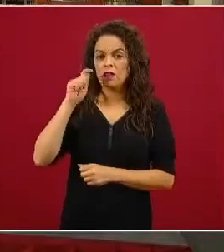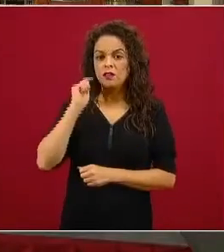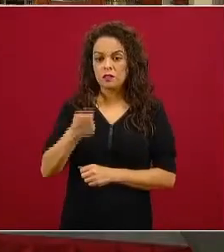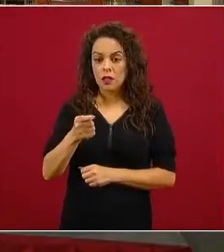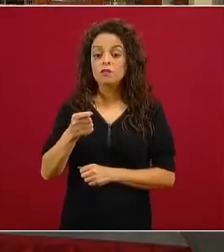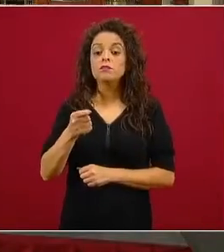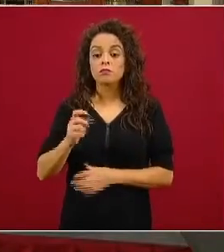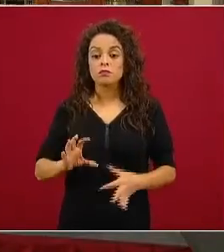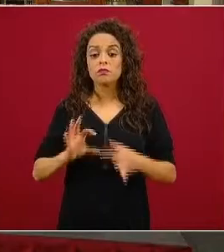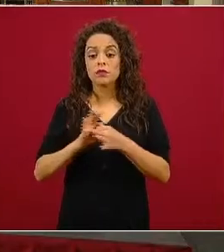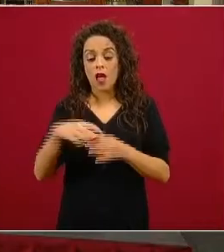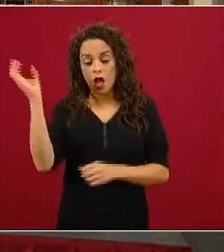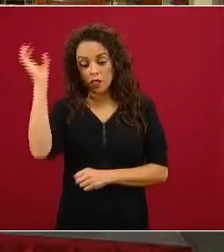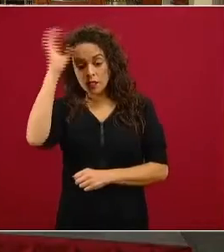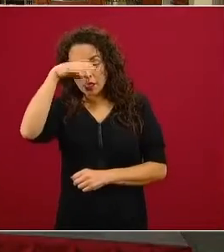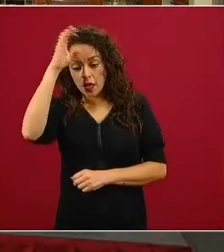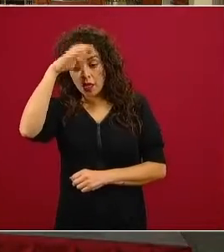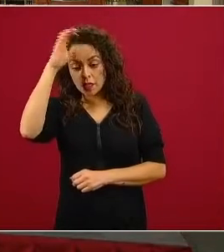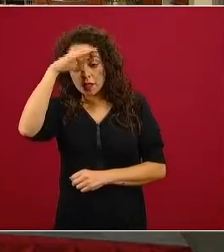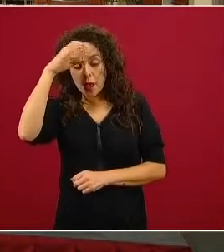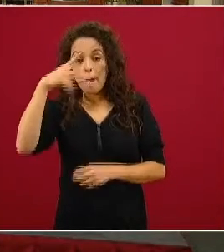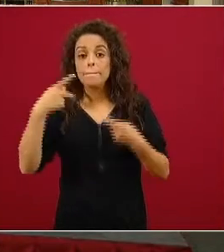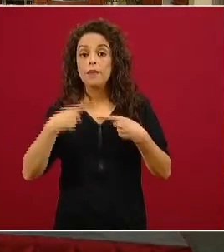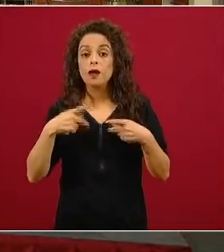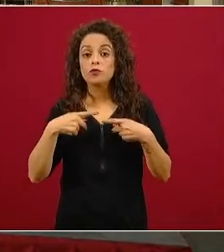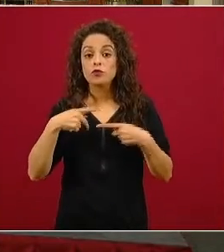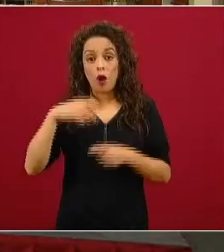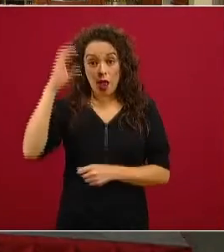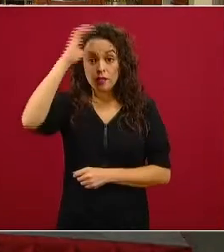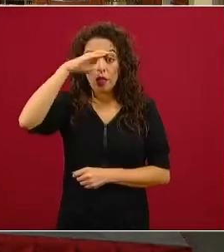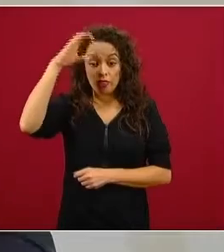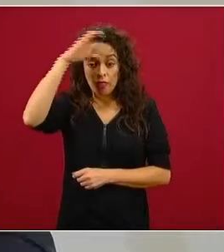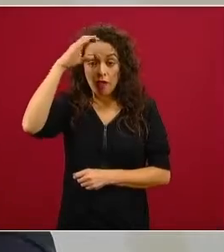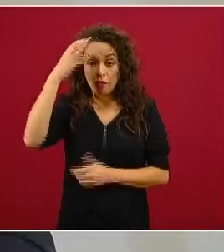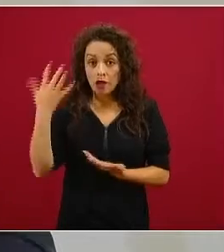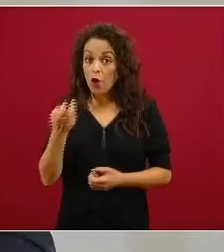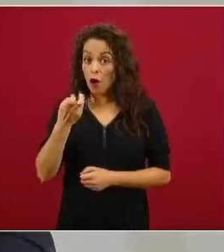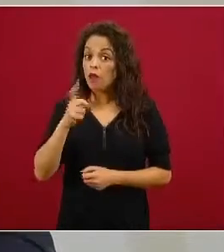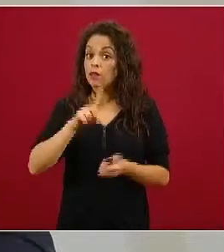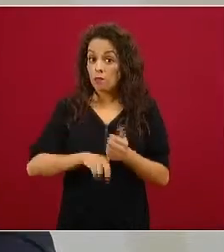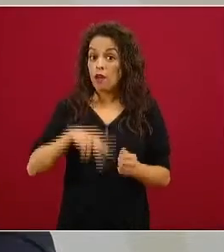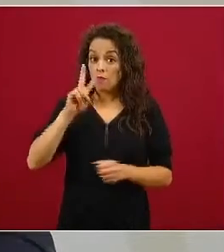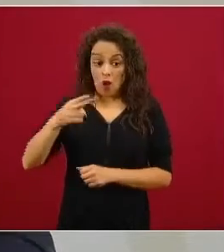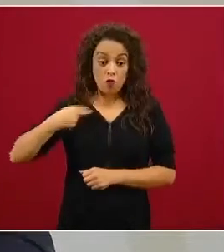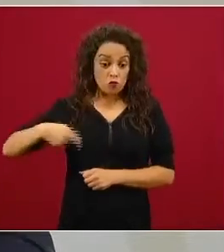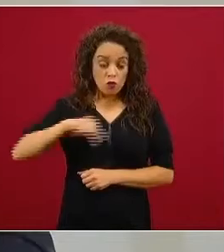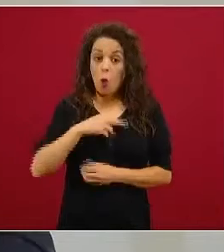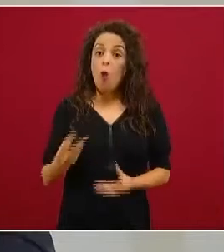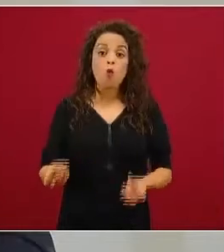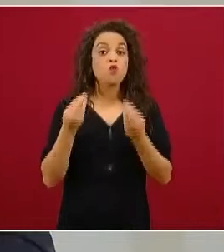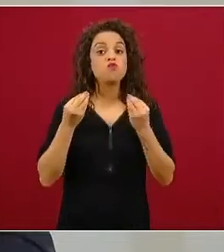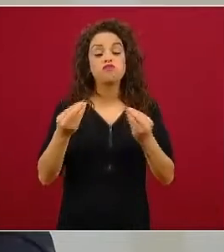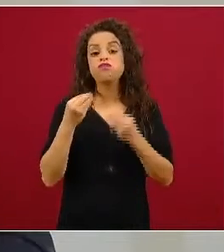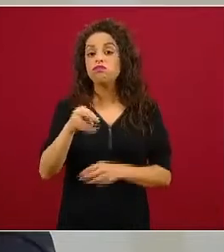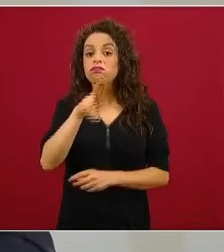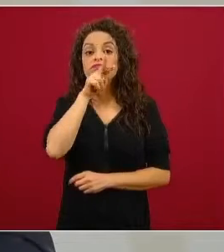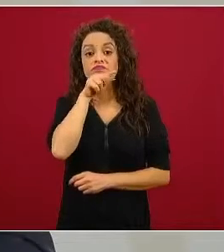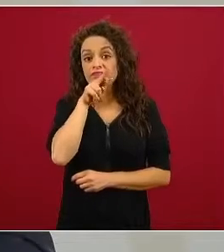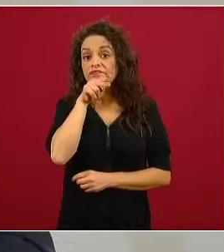contra las medidas de distanciamiento social y de alguna forma más general de una